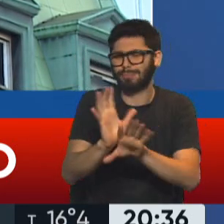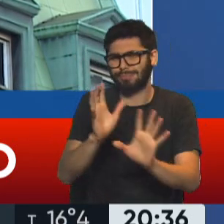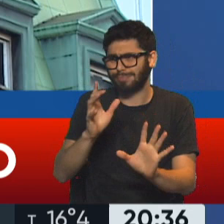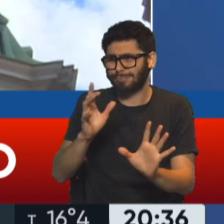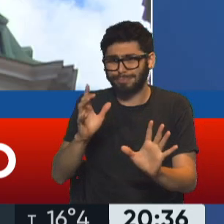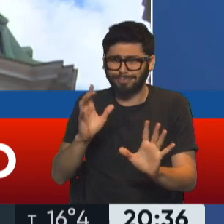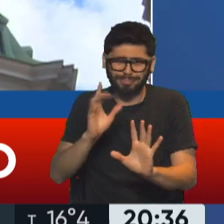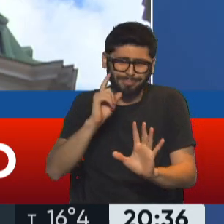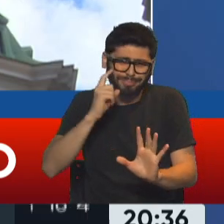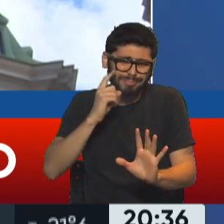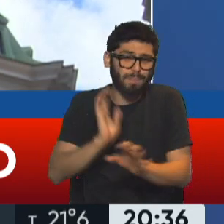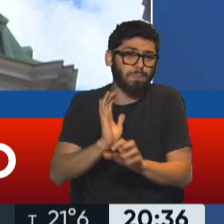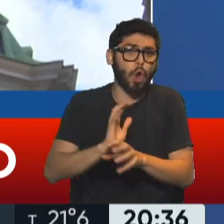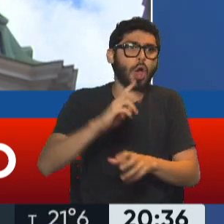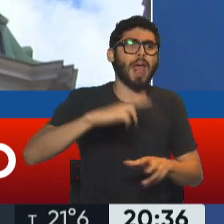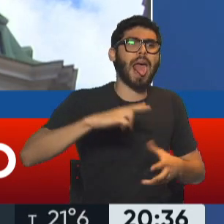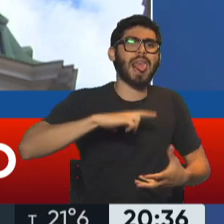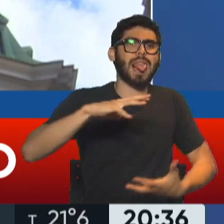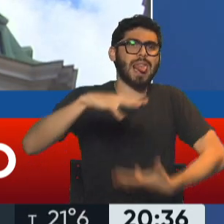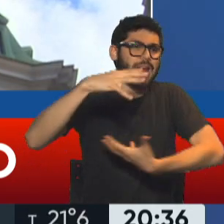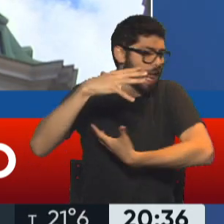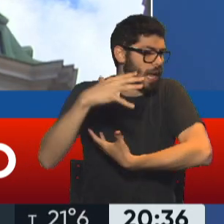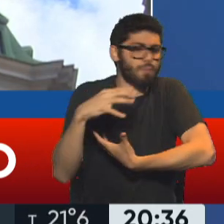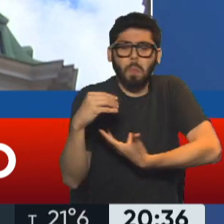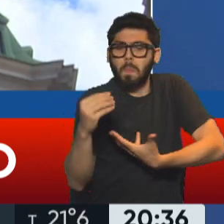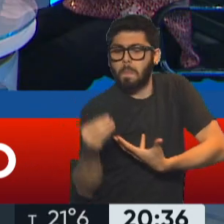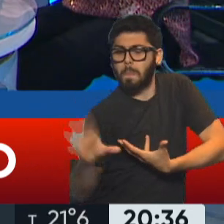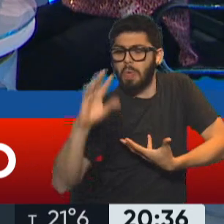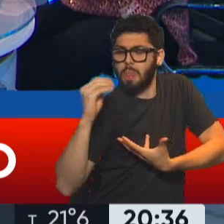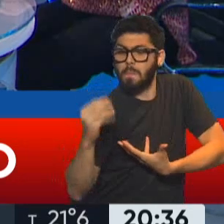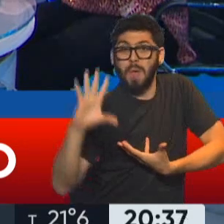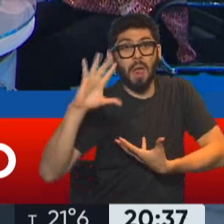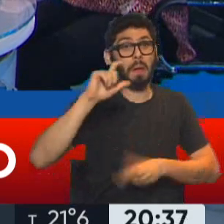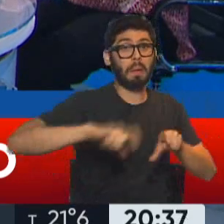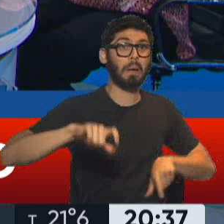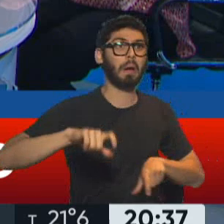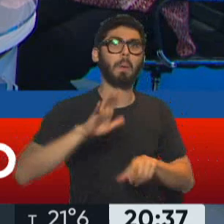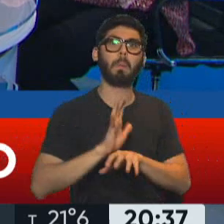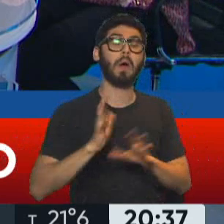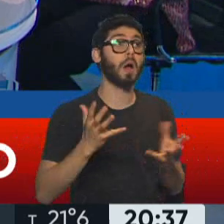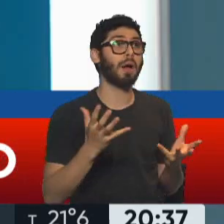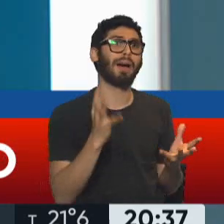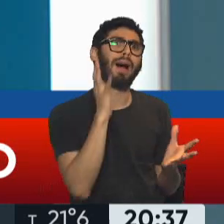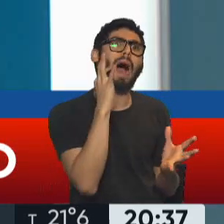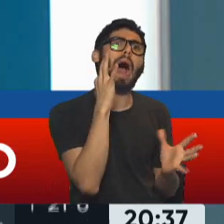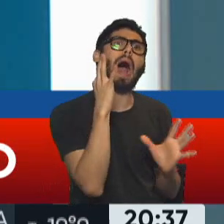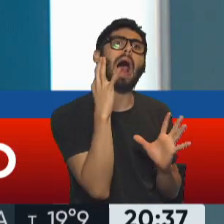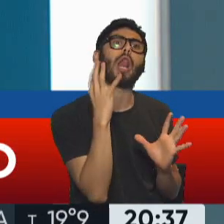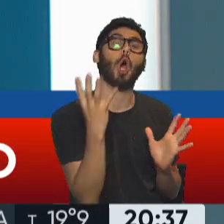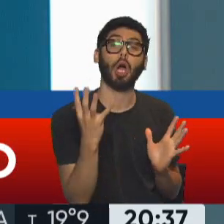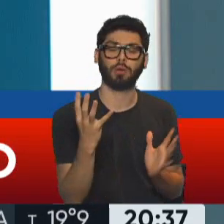rico se le cae el alpiste para las gallinas. Es terrible esa teoría, es lo más siniestro. No solo que es se puede terrible